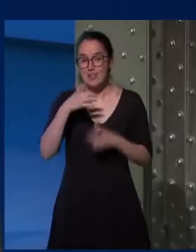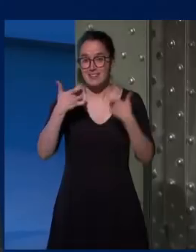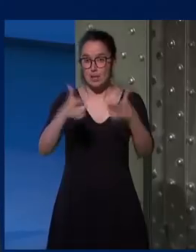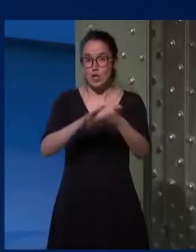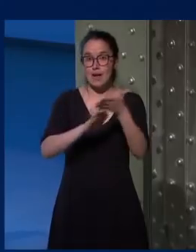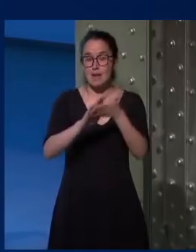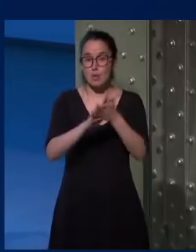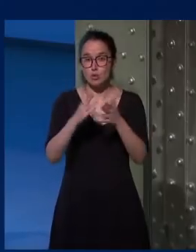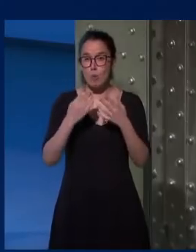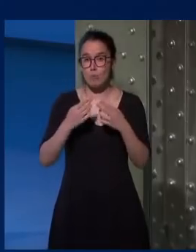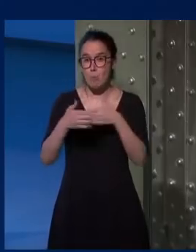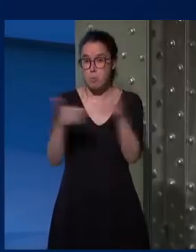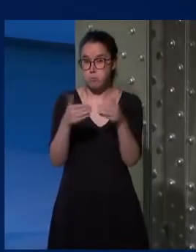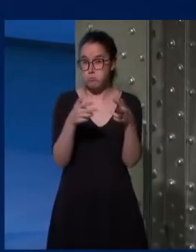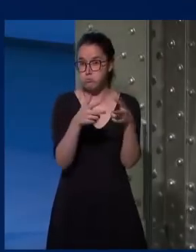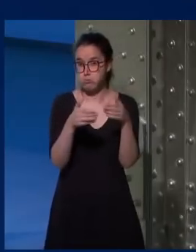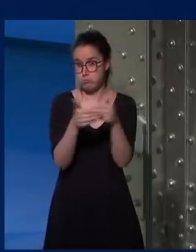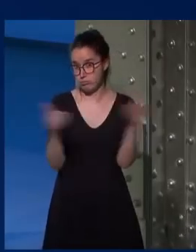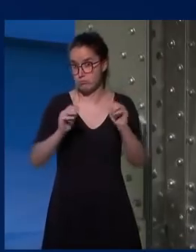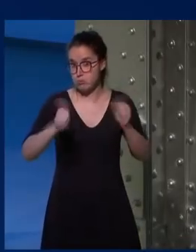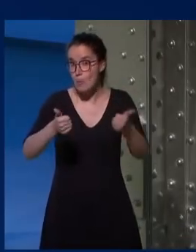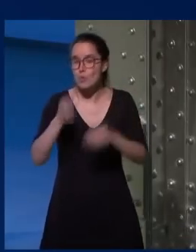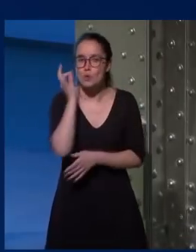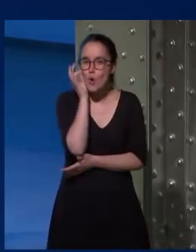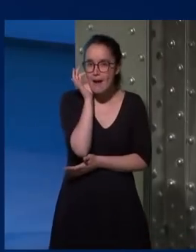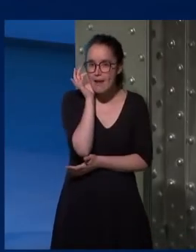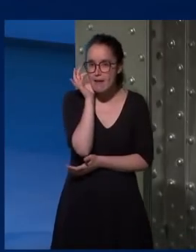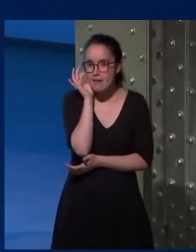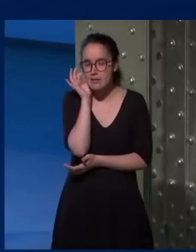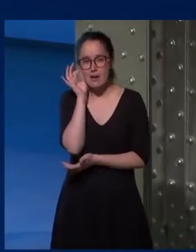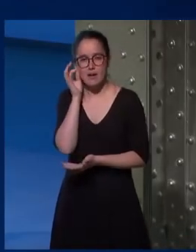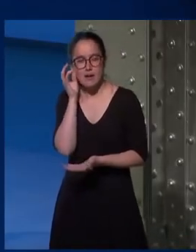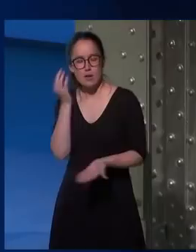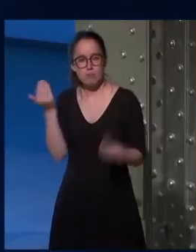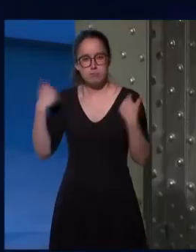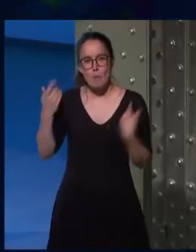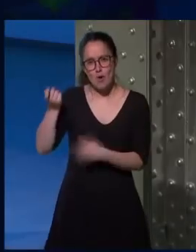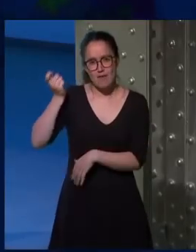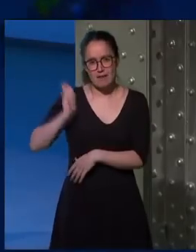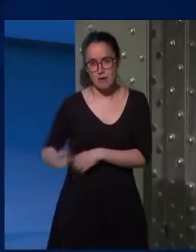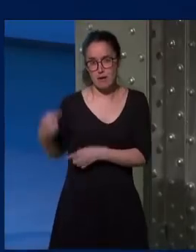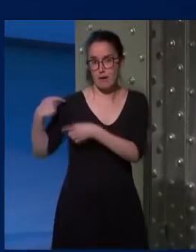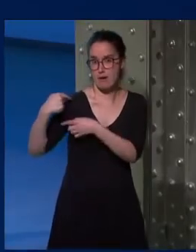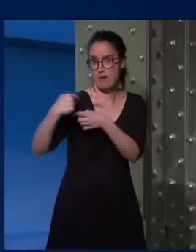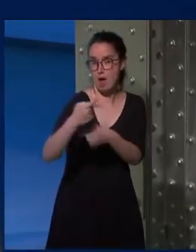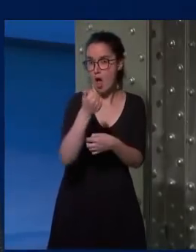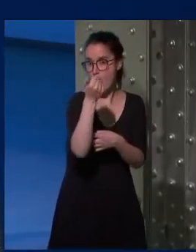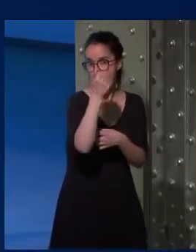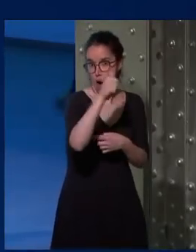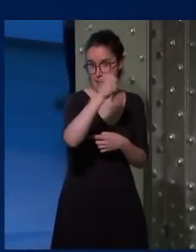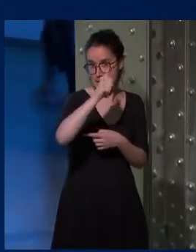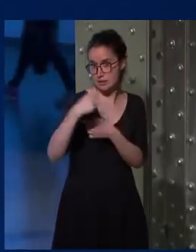sección hablamos con pioneras, hablamos con mujeres que ejercen profesiones que tradicionalmente han estado en